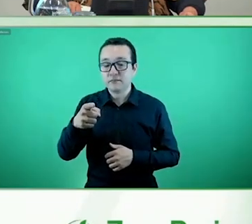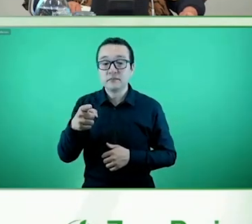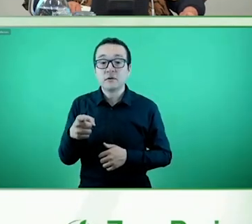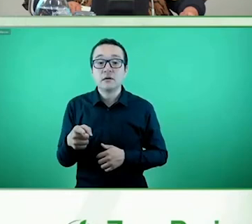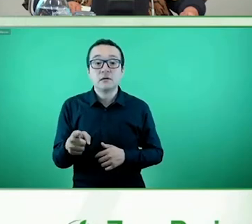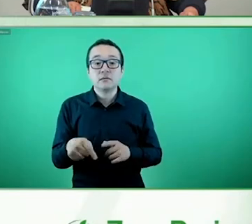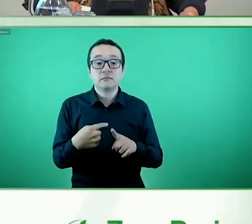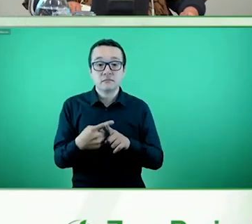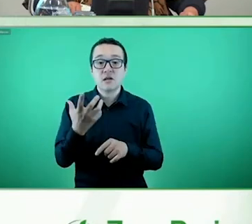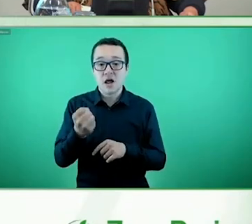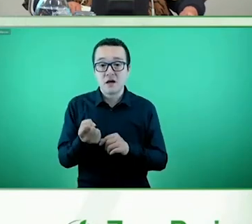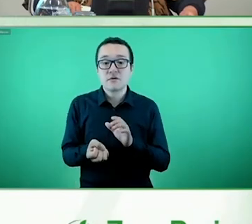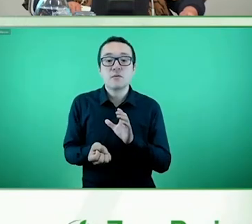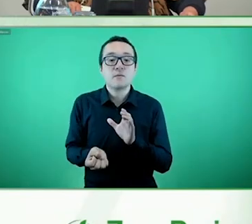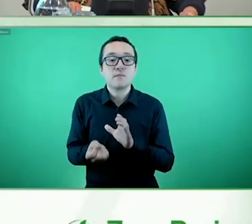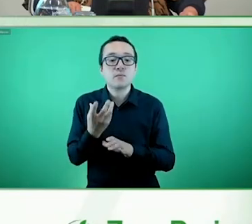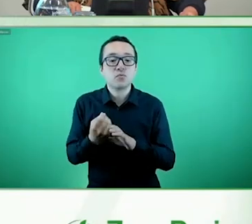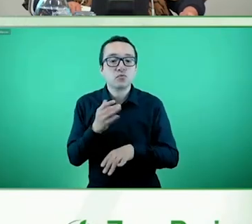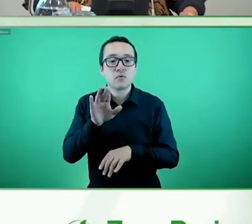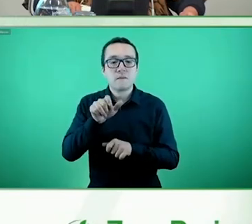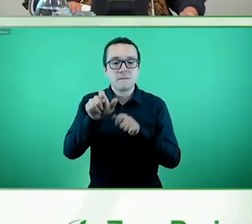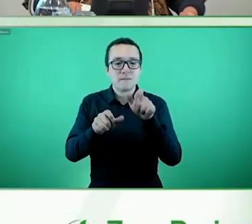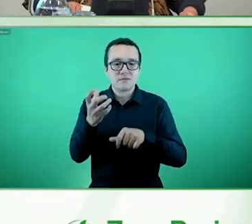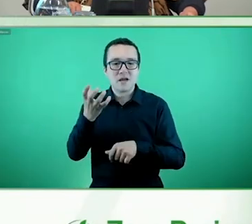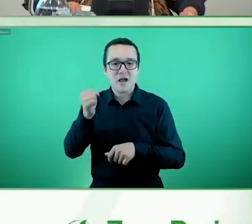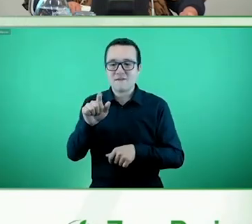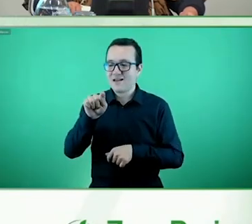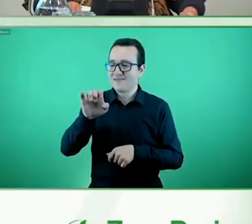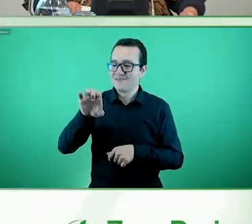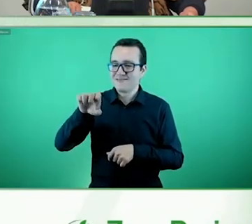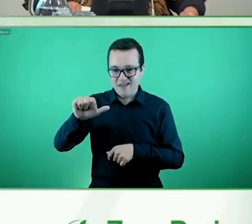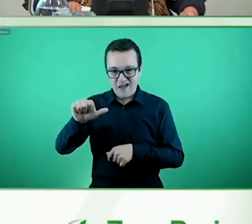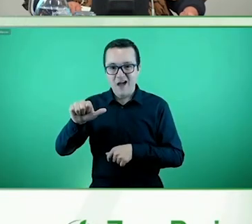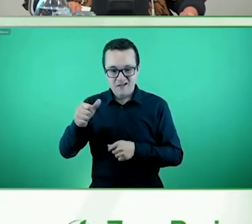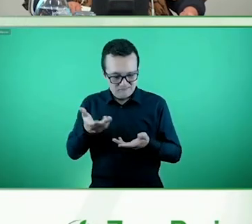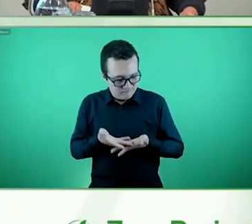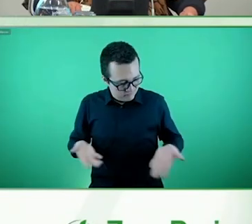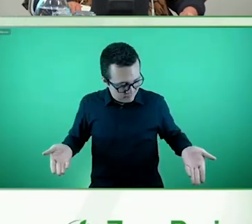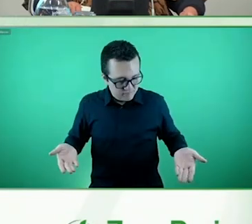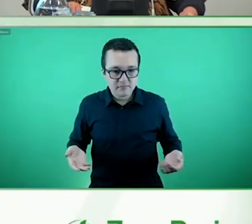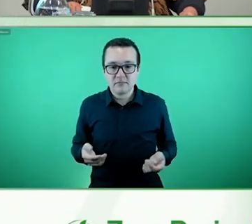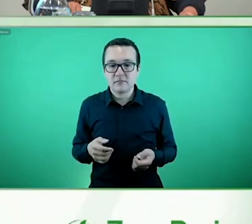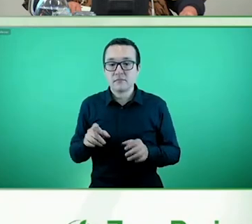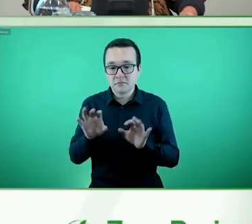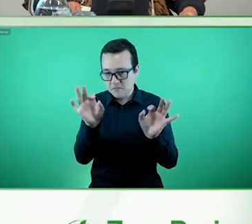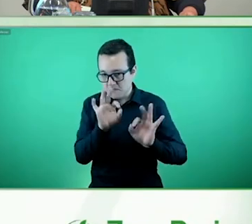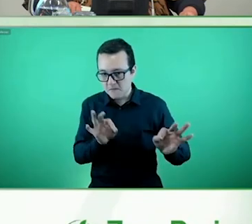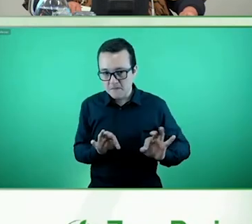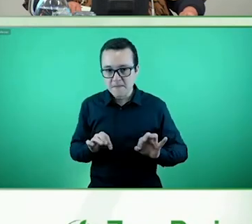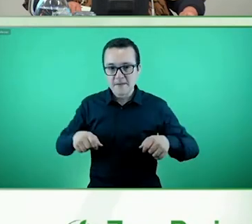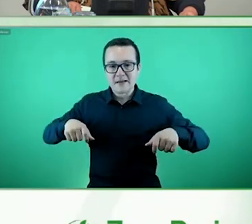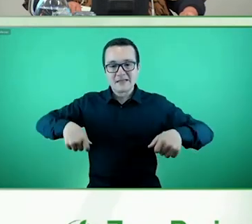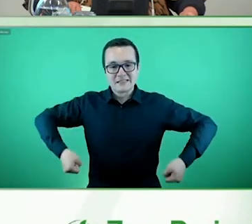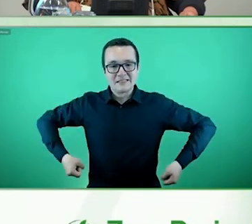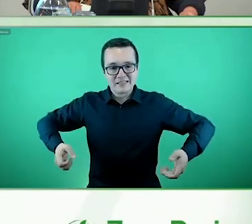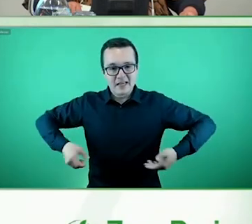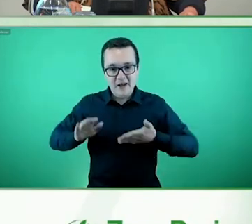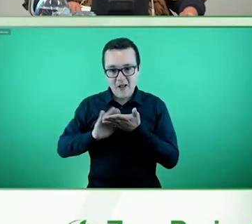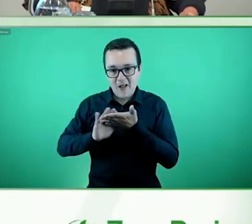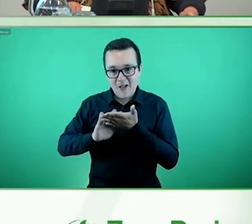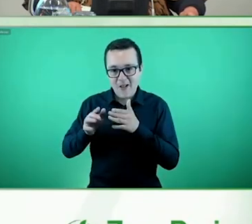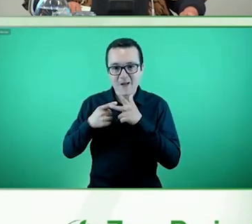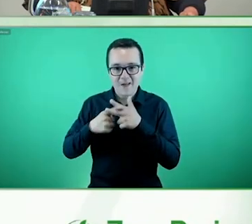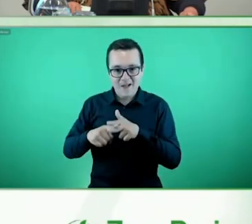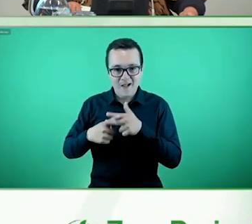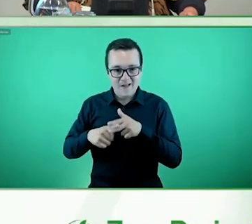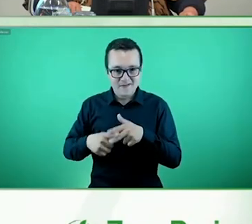para personas con TEA, de Magda Montero. Reparaciones de sillas de ruedas, que tiene Sandra de Bacén. Y